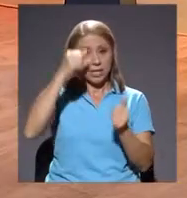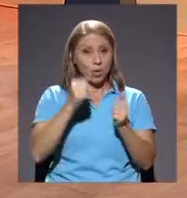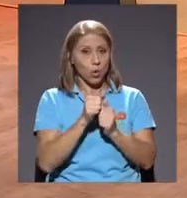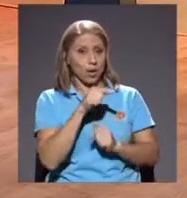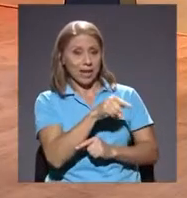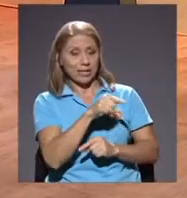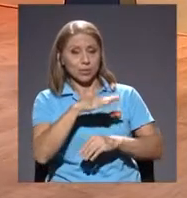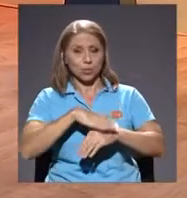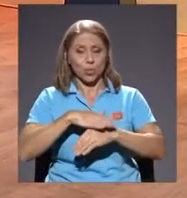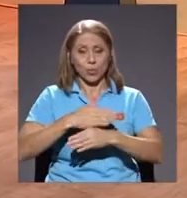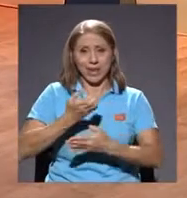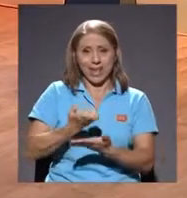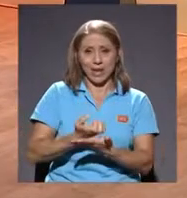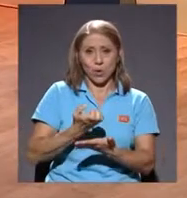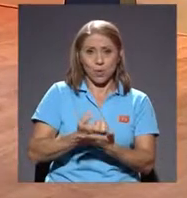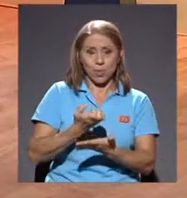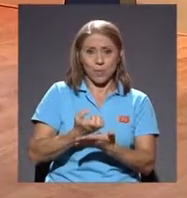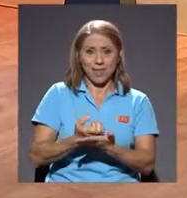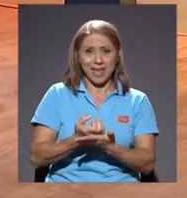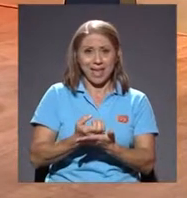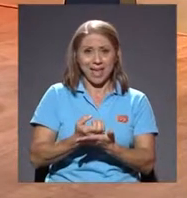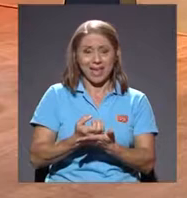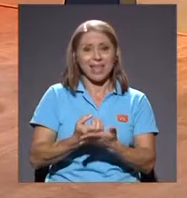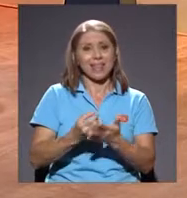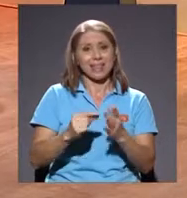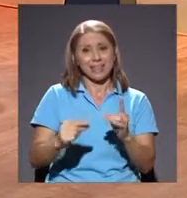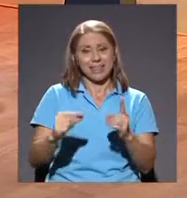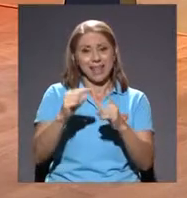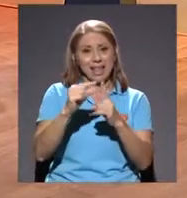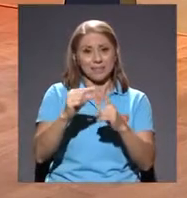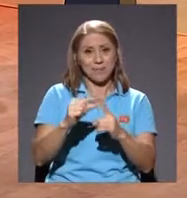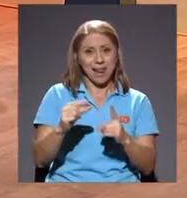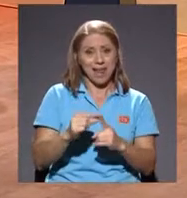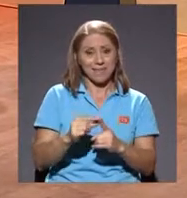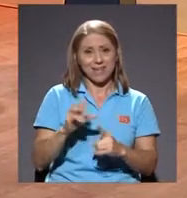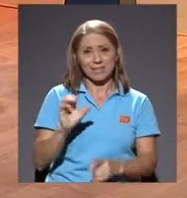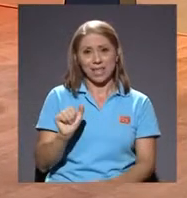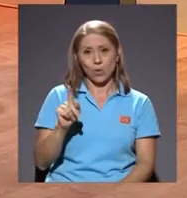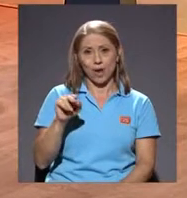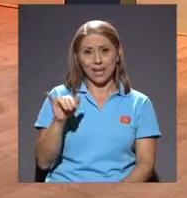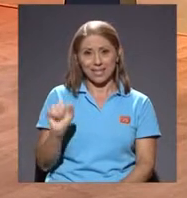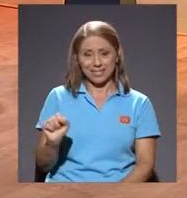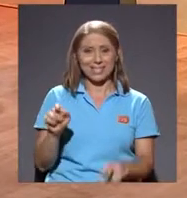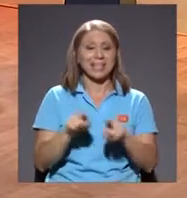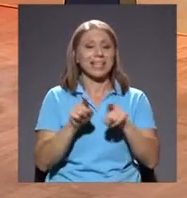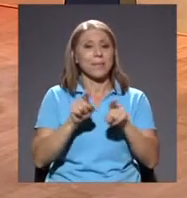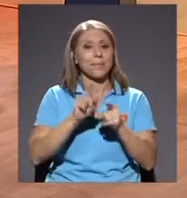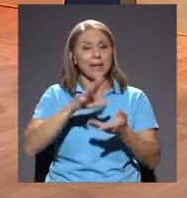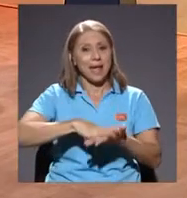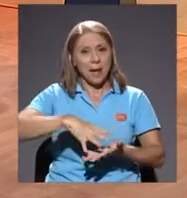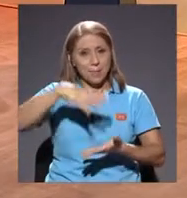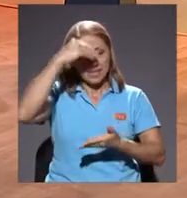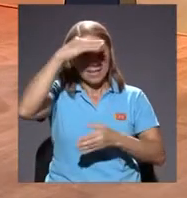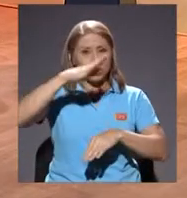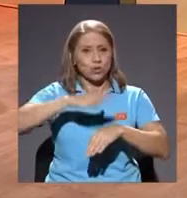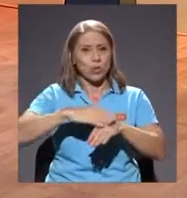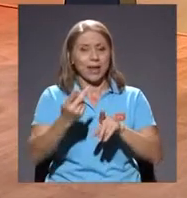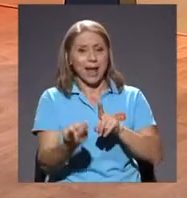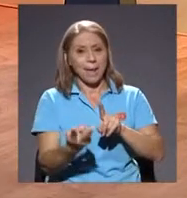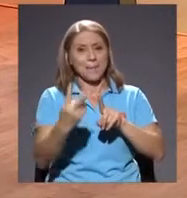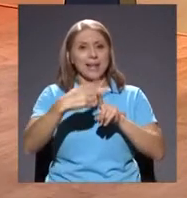de las palabras de don alexis y aprendí sobre aplicación de la economía